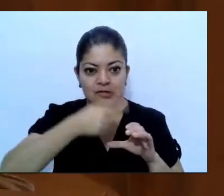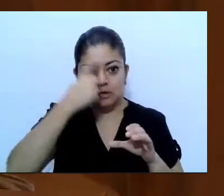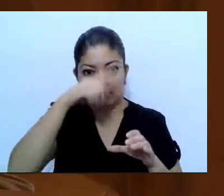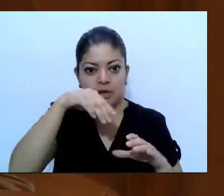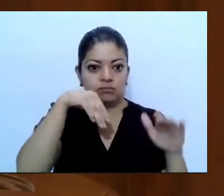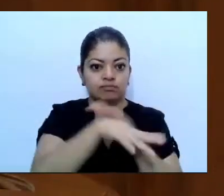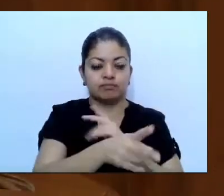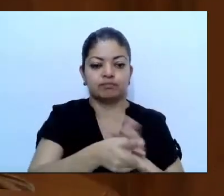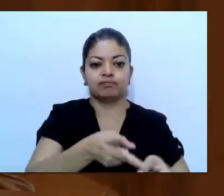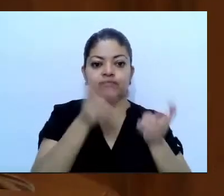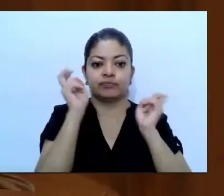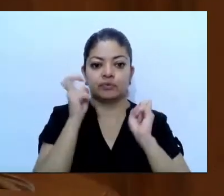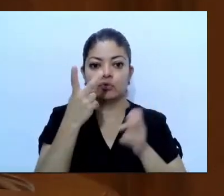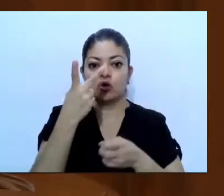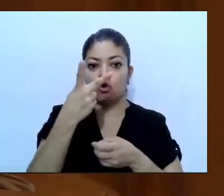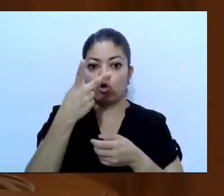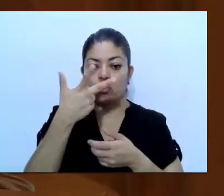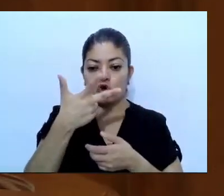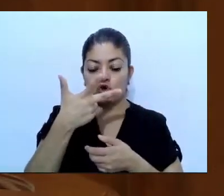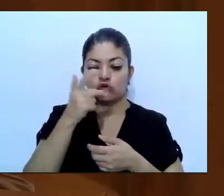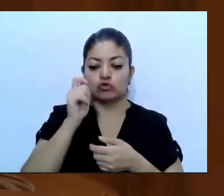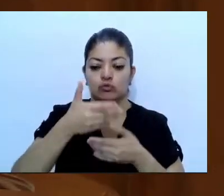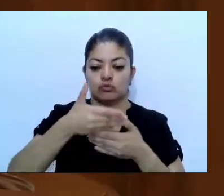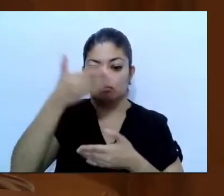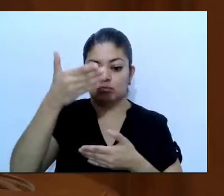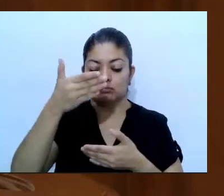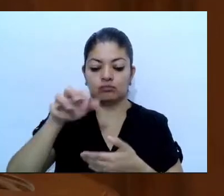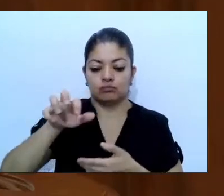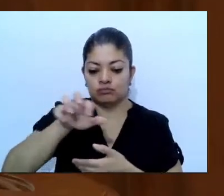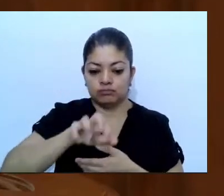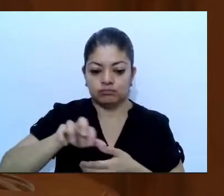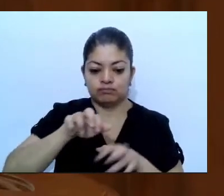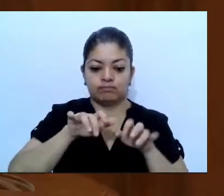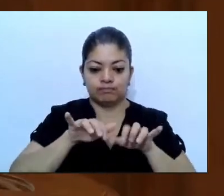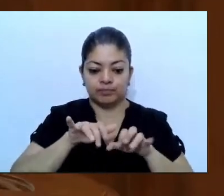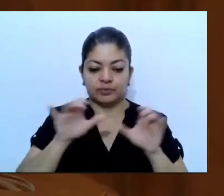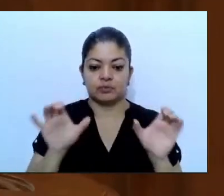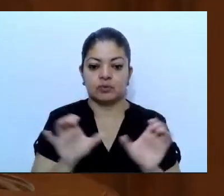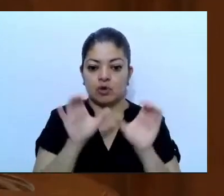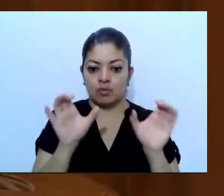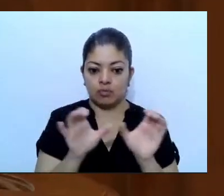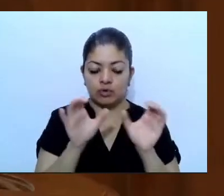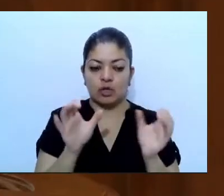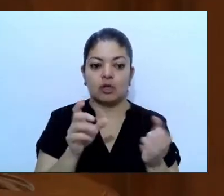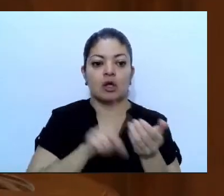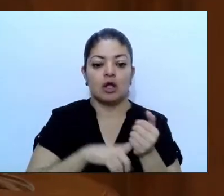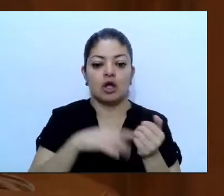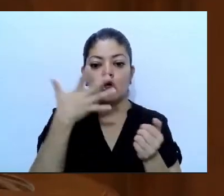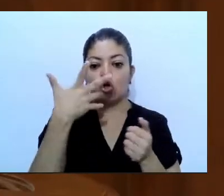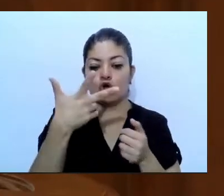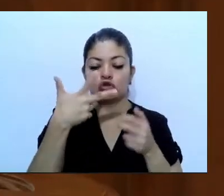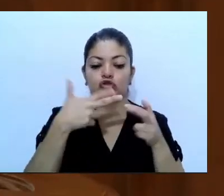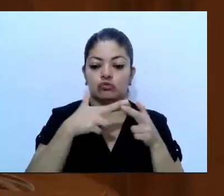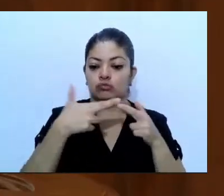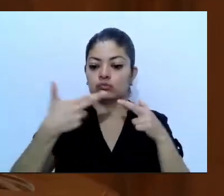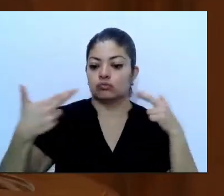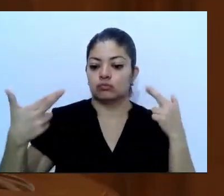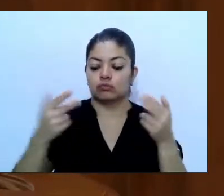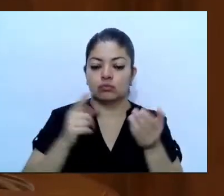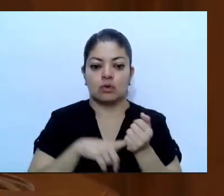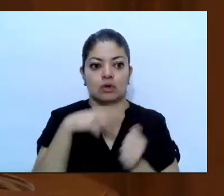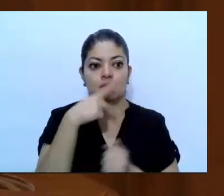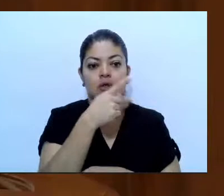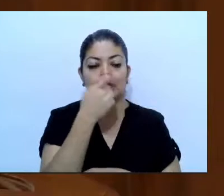8 monitores de computadoras, los mouse, los teclados y 8 cables de corriente de la institución